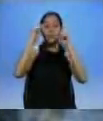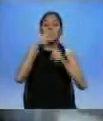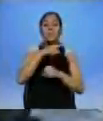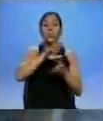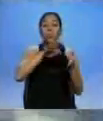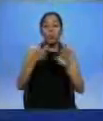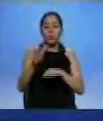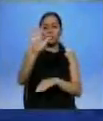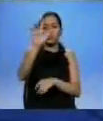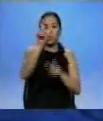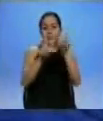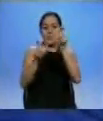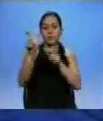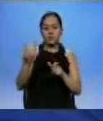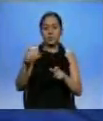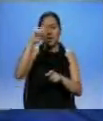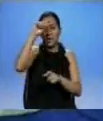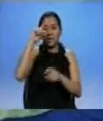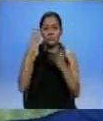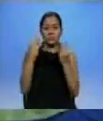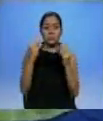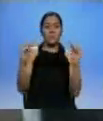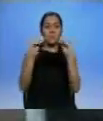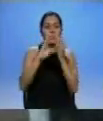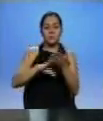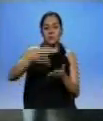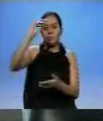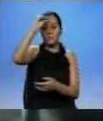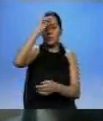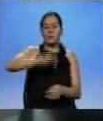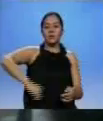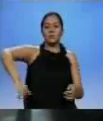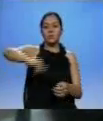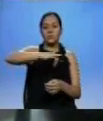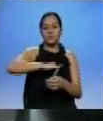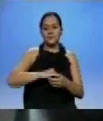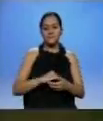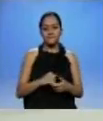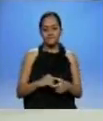Además, una lección de democracia. Daniel Montalvo, Gama Noticias.